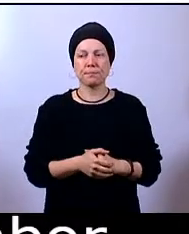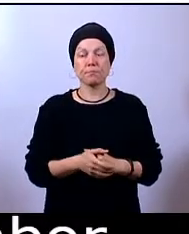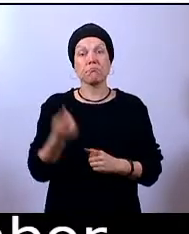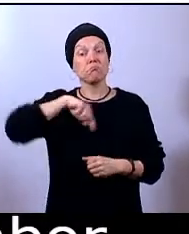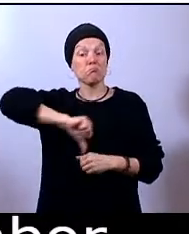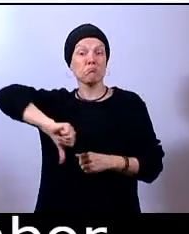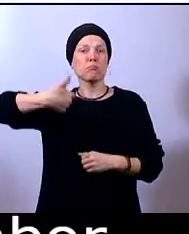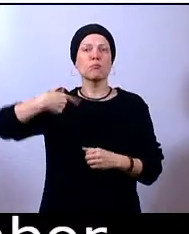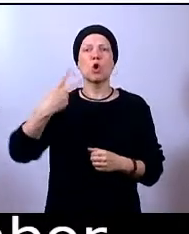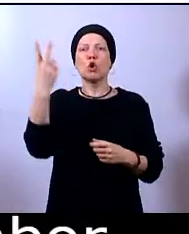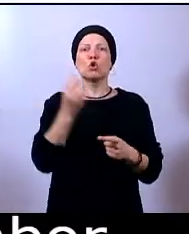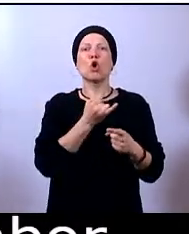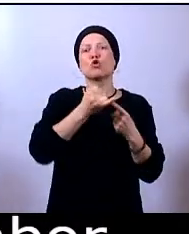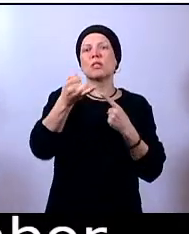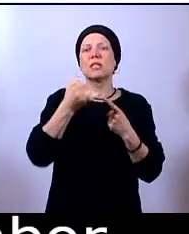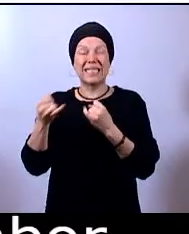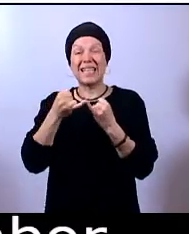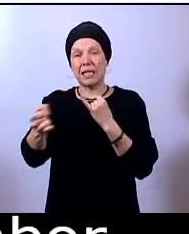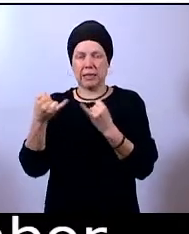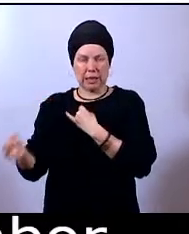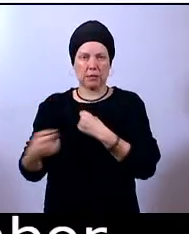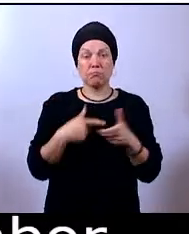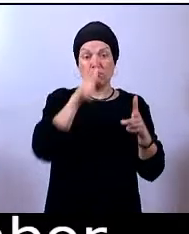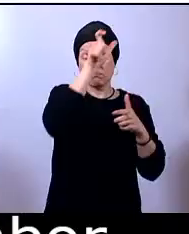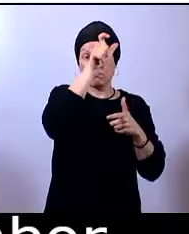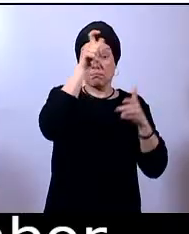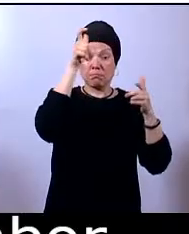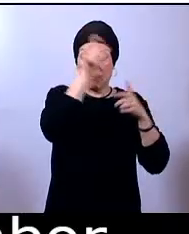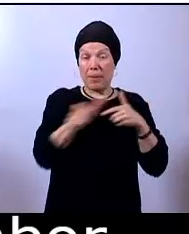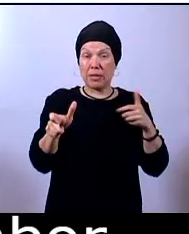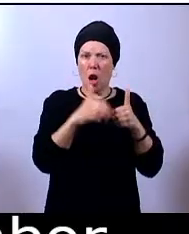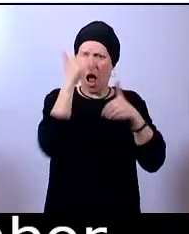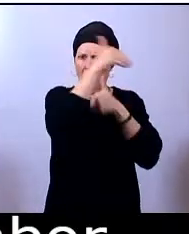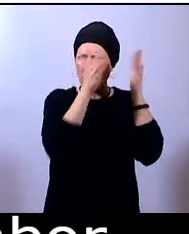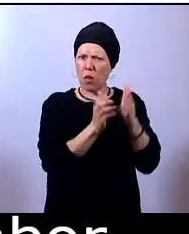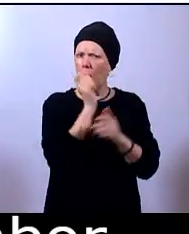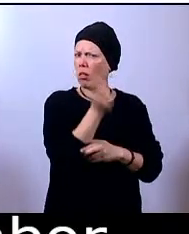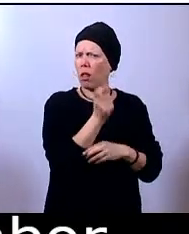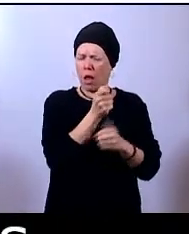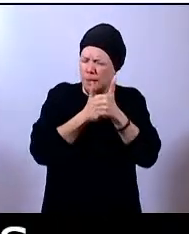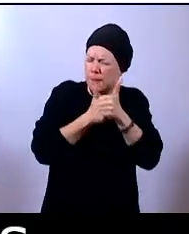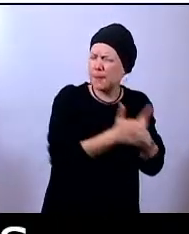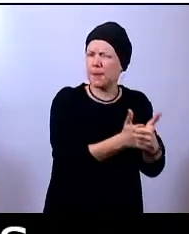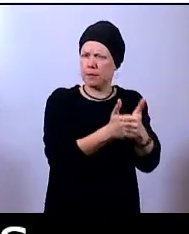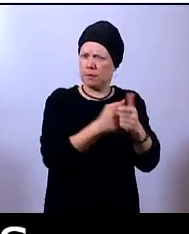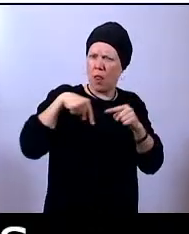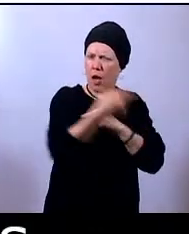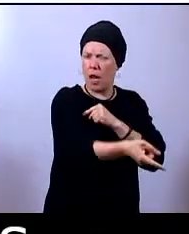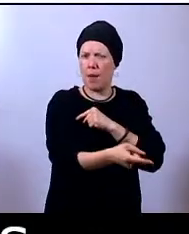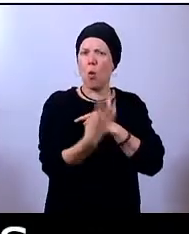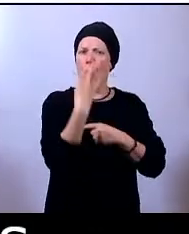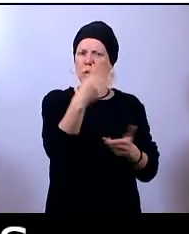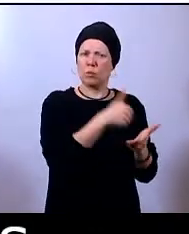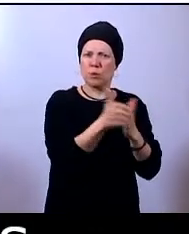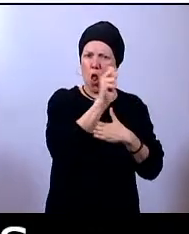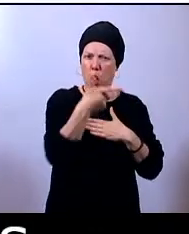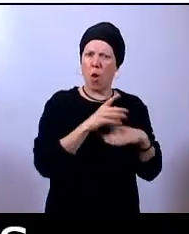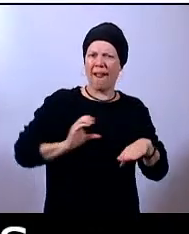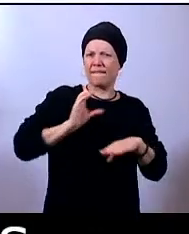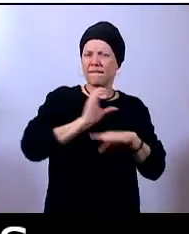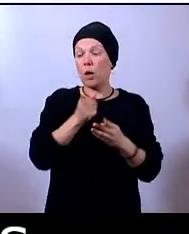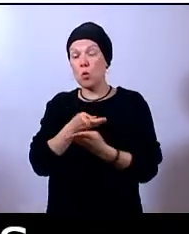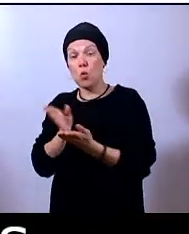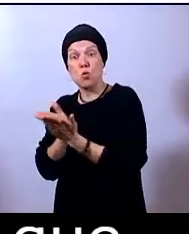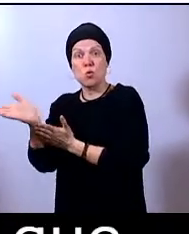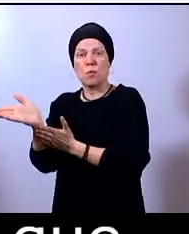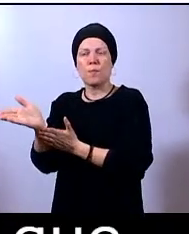aprobado 2 líneas de conciertos, una para personas que necesitan atención permanente en su vida diaria, por 4 millones de euros, y la otra